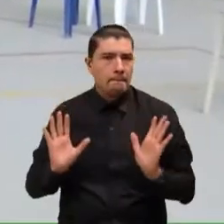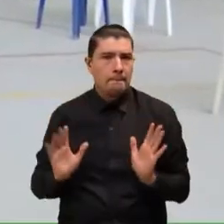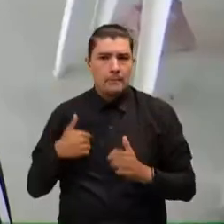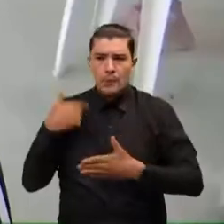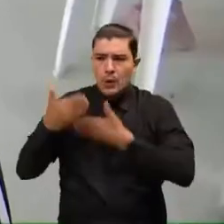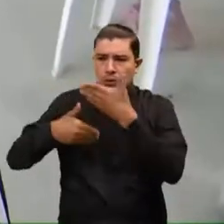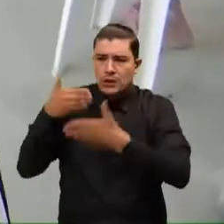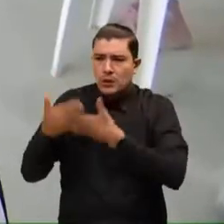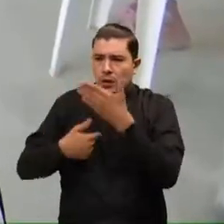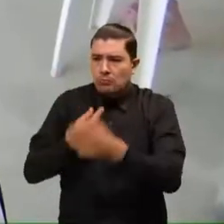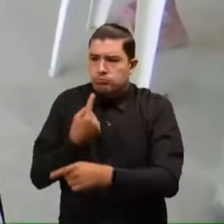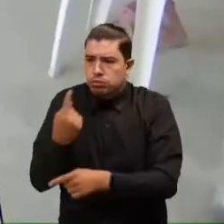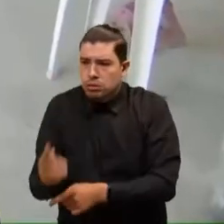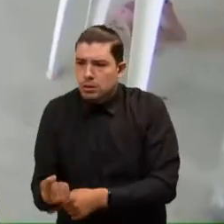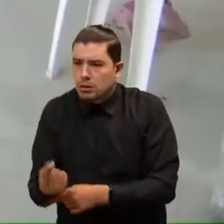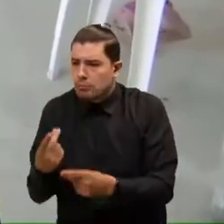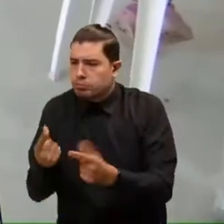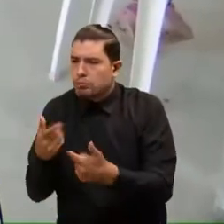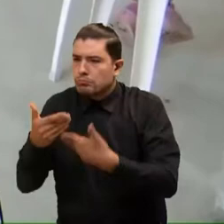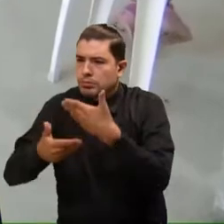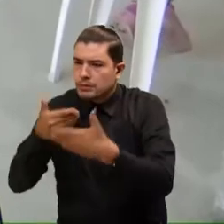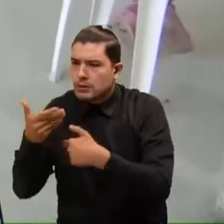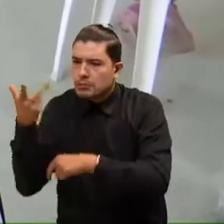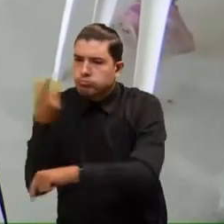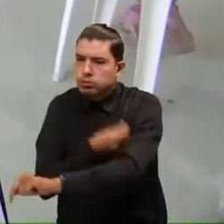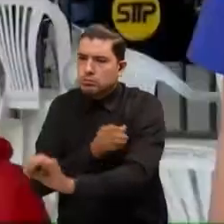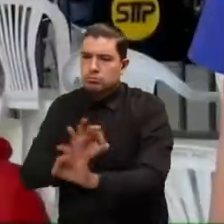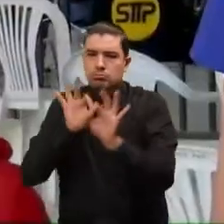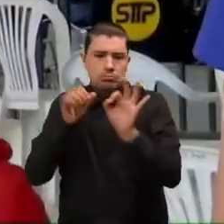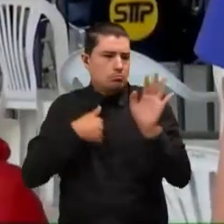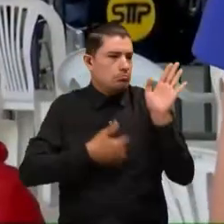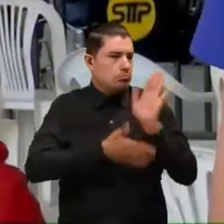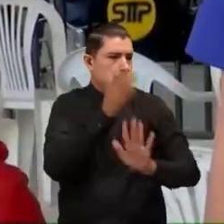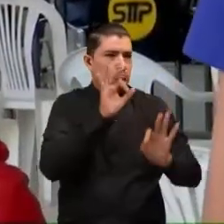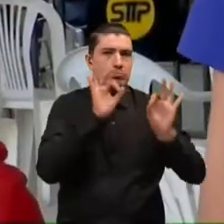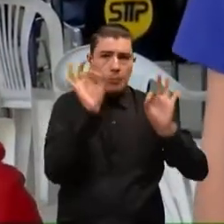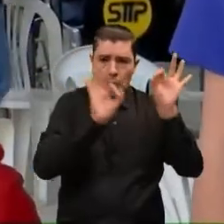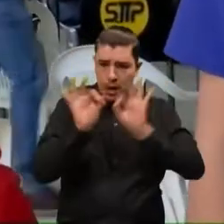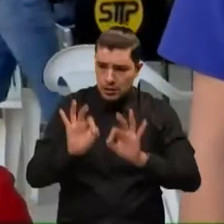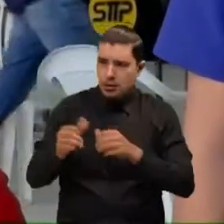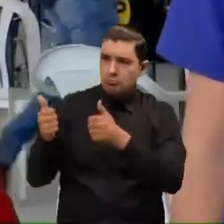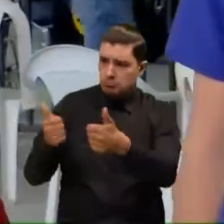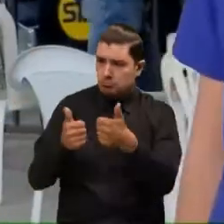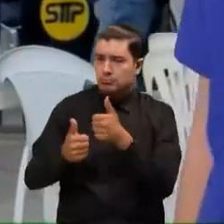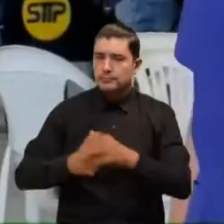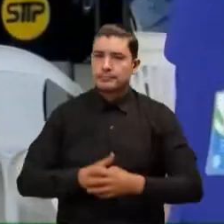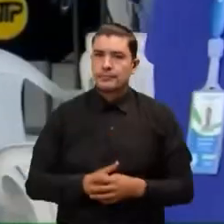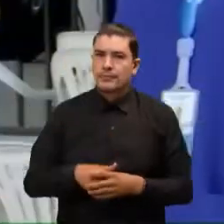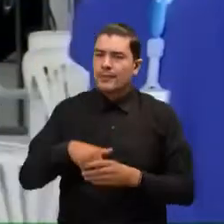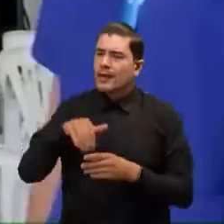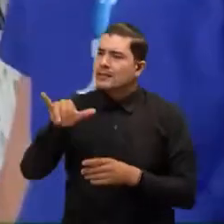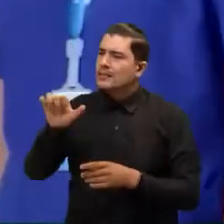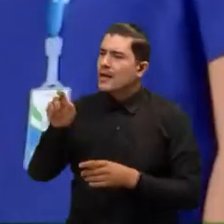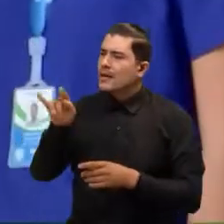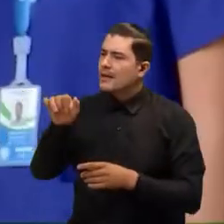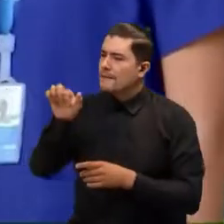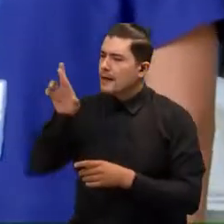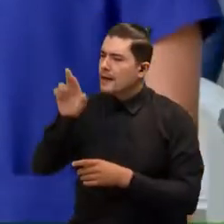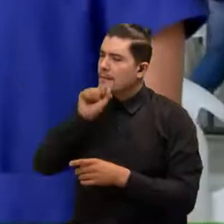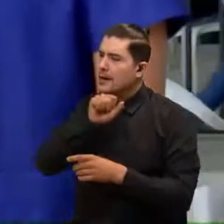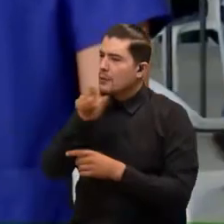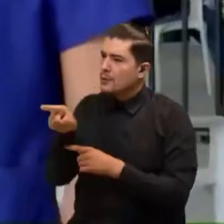Está rápido, agilizado y bien organizado. Bueno, Jennifer, hablemos de esas segundas dosis, sobre